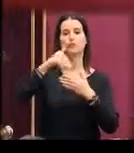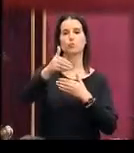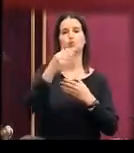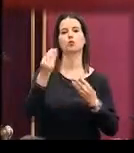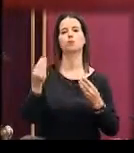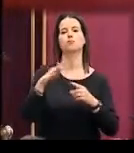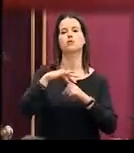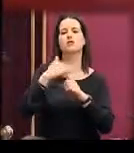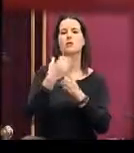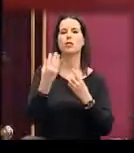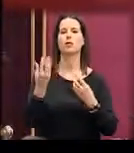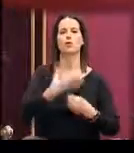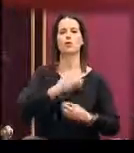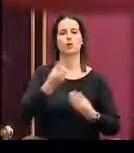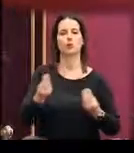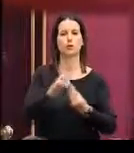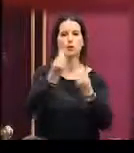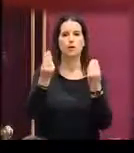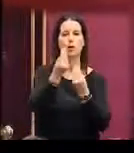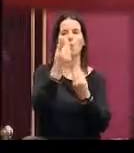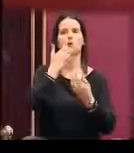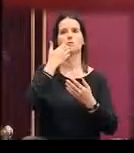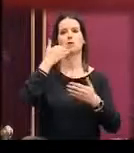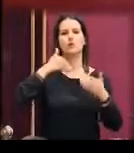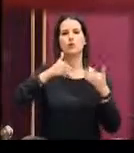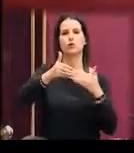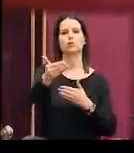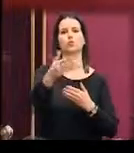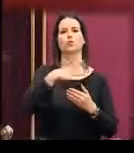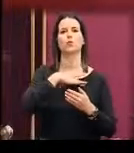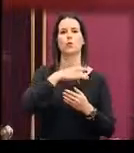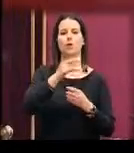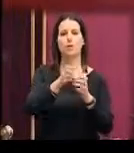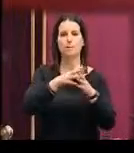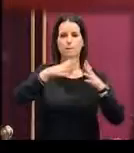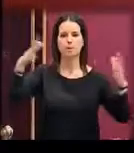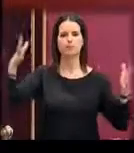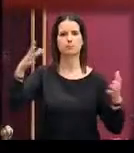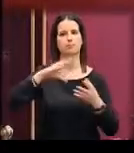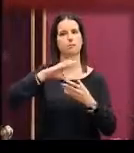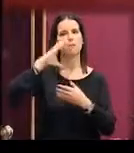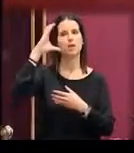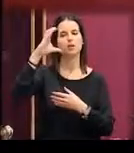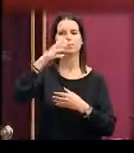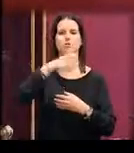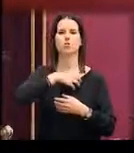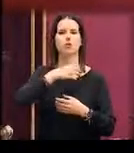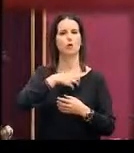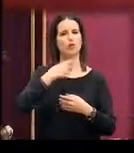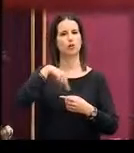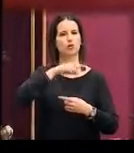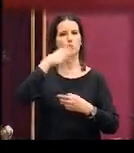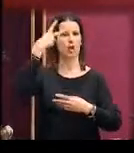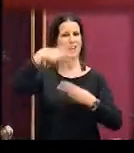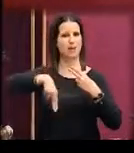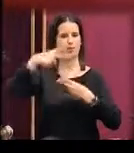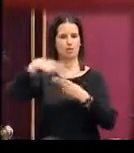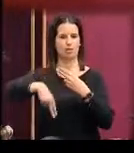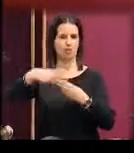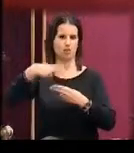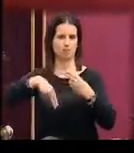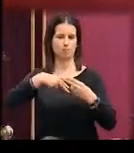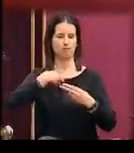la situación de nuestro ayuntamiento y si el día de mañana se pudiera ampliar, nosotros no somos quien para poder limitar